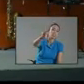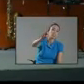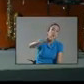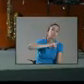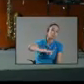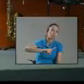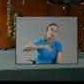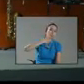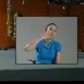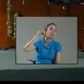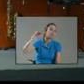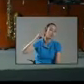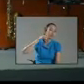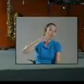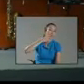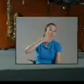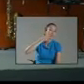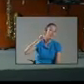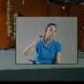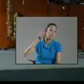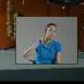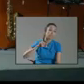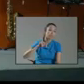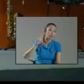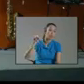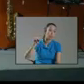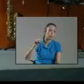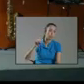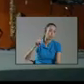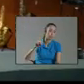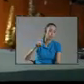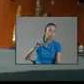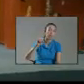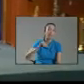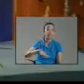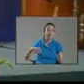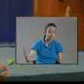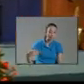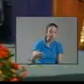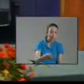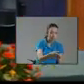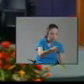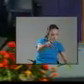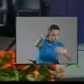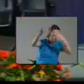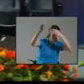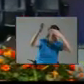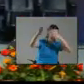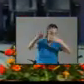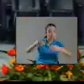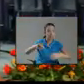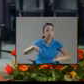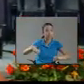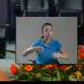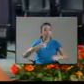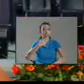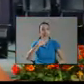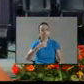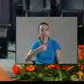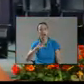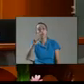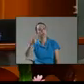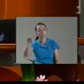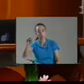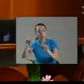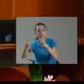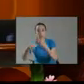Esta es la Biblia, está escrito en la palabra y es una ley. Diga conmigo, es una ley. Y las leyes en Dios se cumplen. Aquí en la